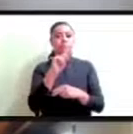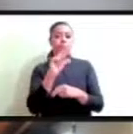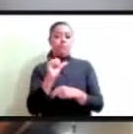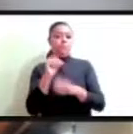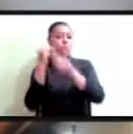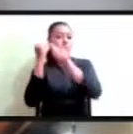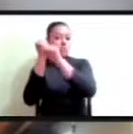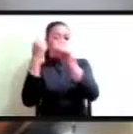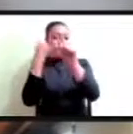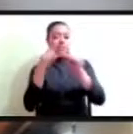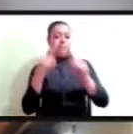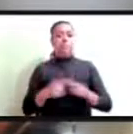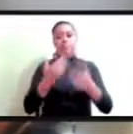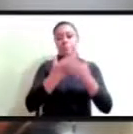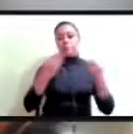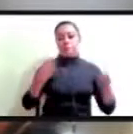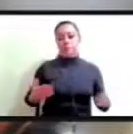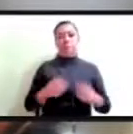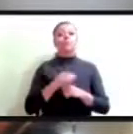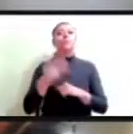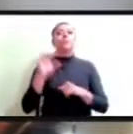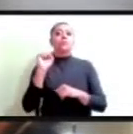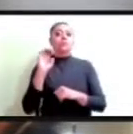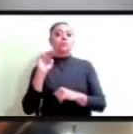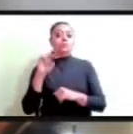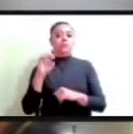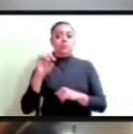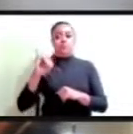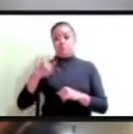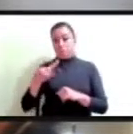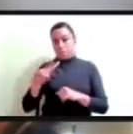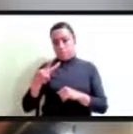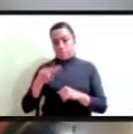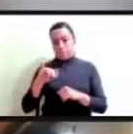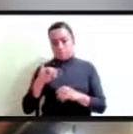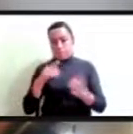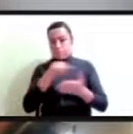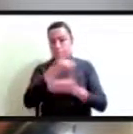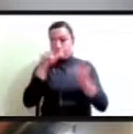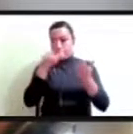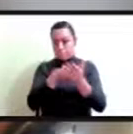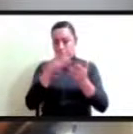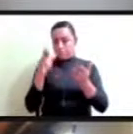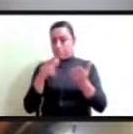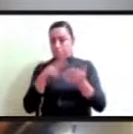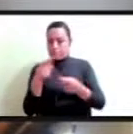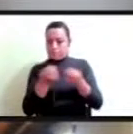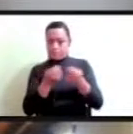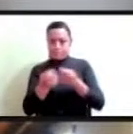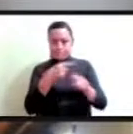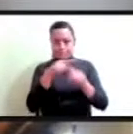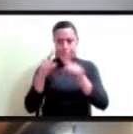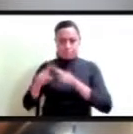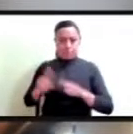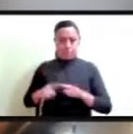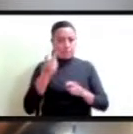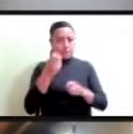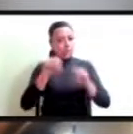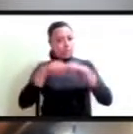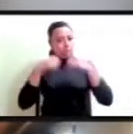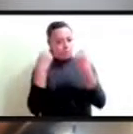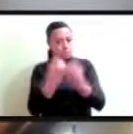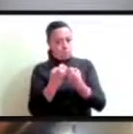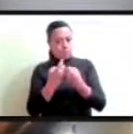órgano regulador de transporte es un organismo desconcentrado de la Administración Pública adscrito a la Secretaría de